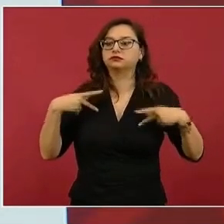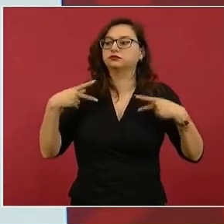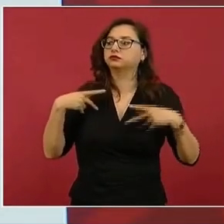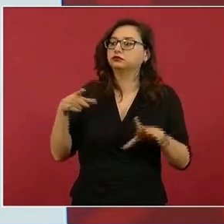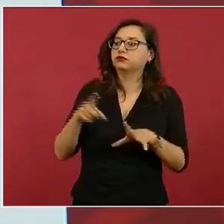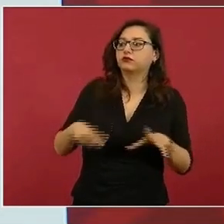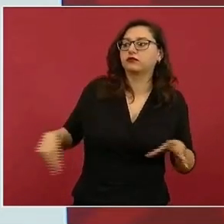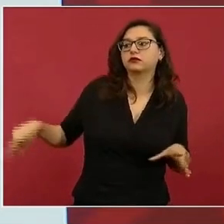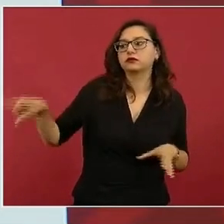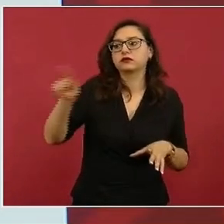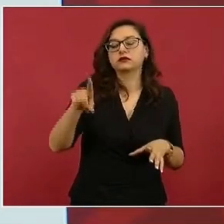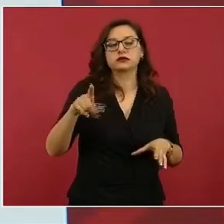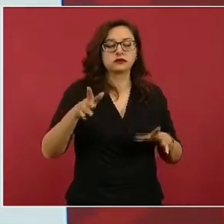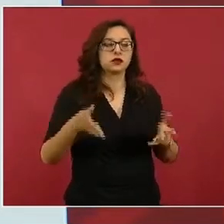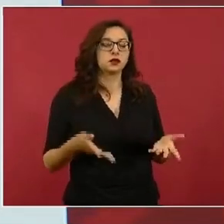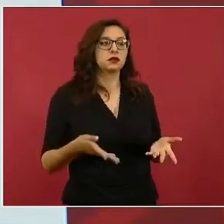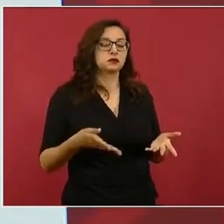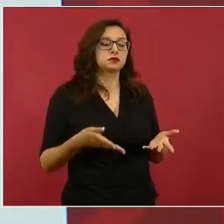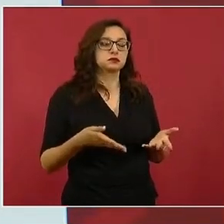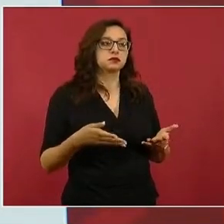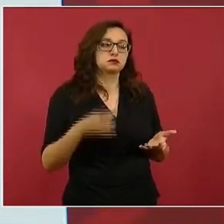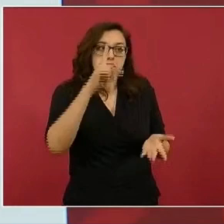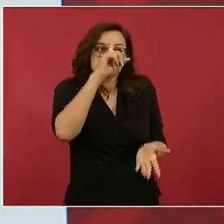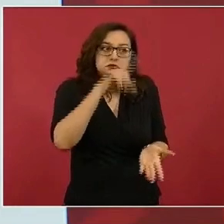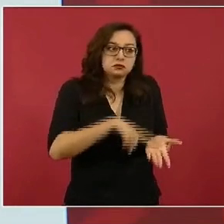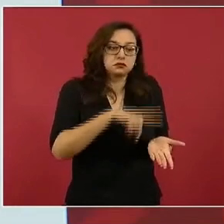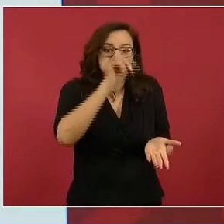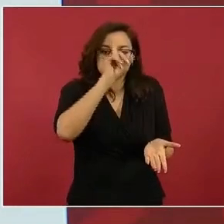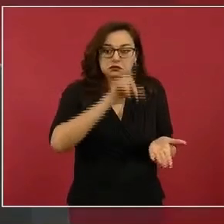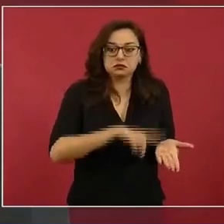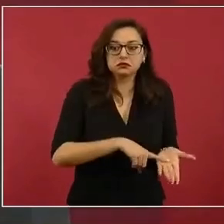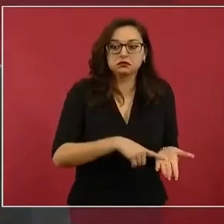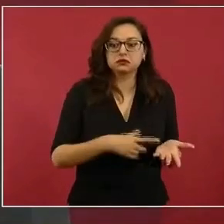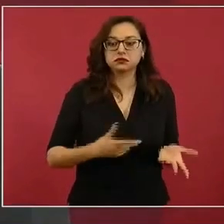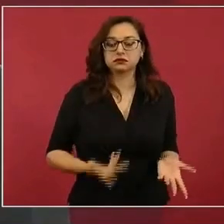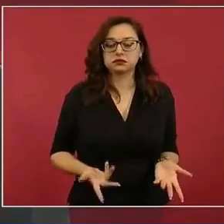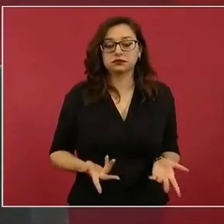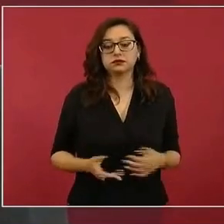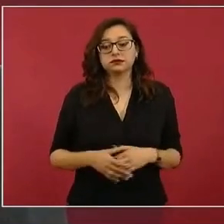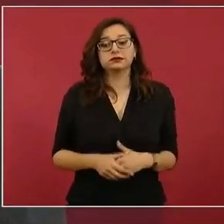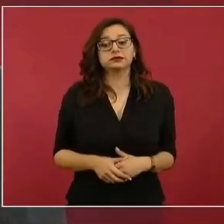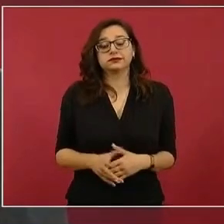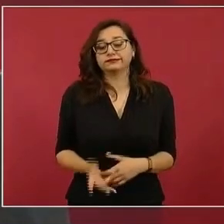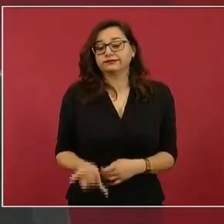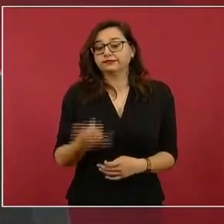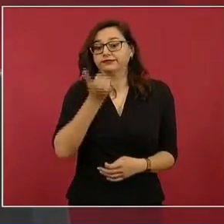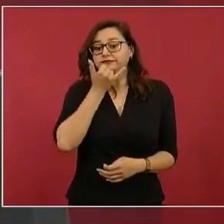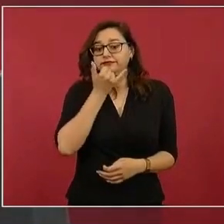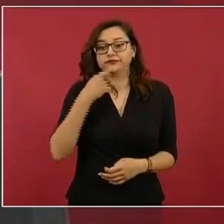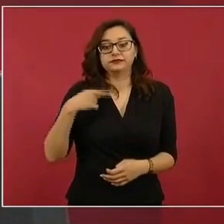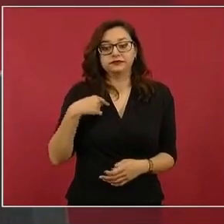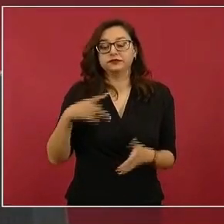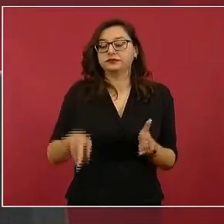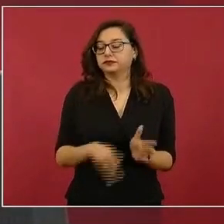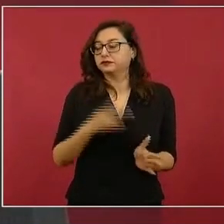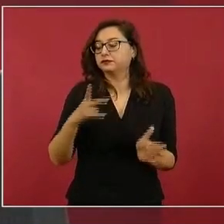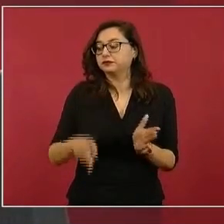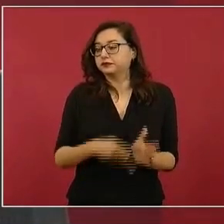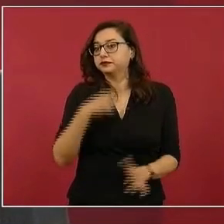Yo siempre voy a estar recordando, y ofrezco disculpa por